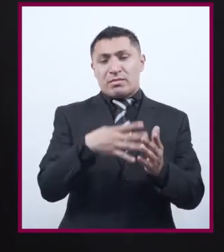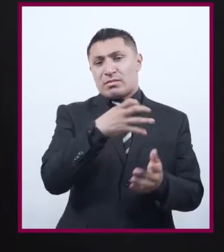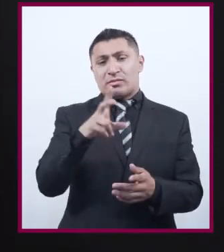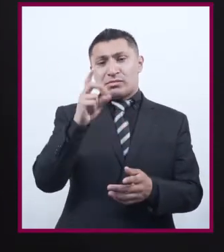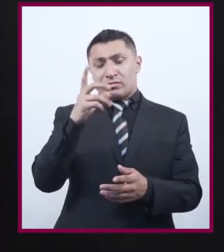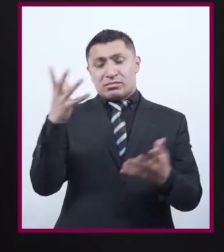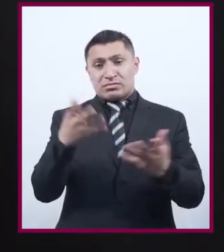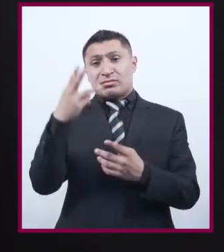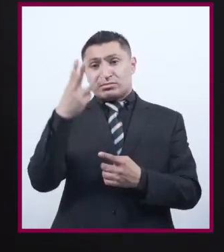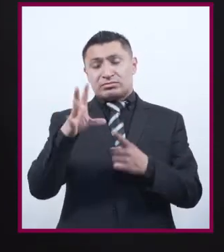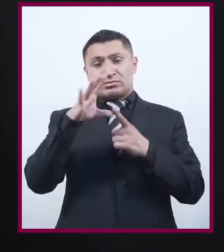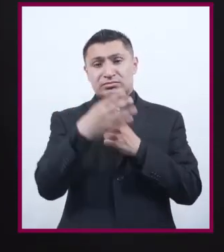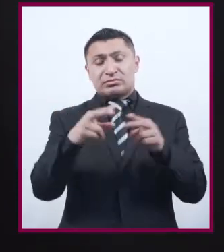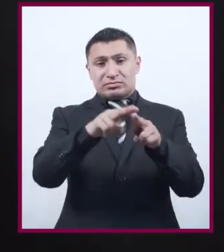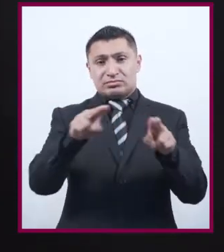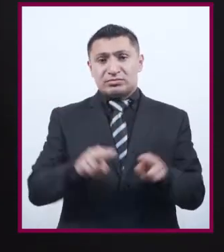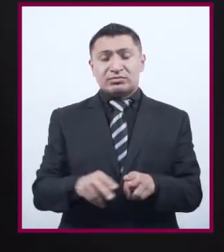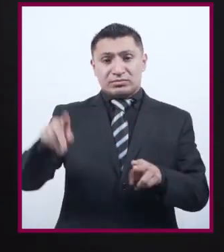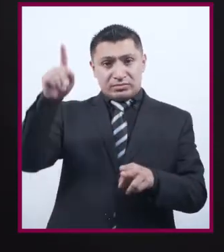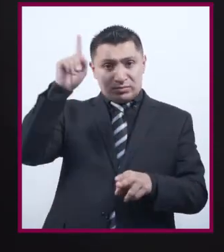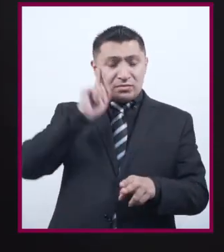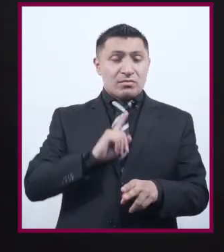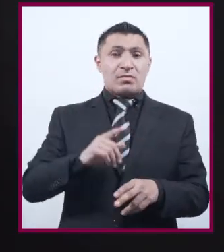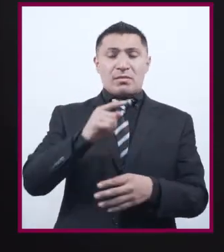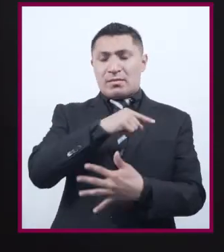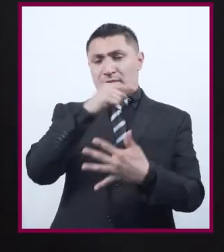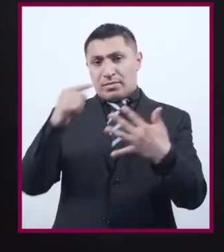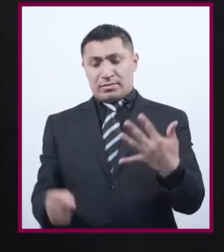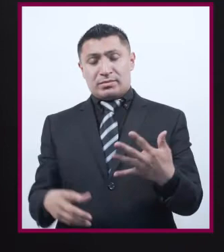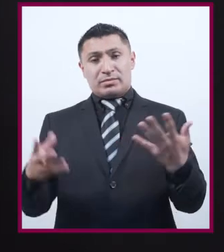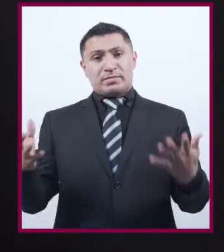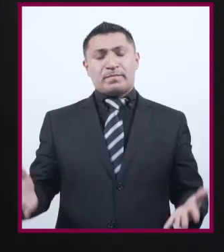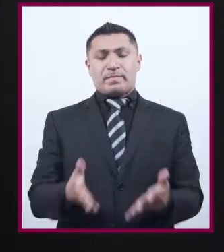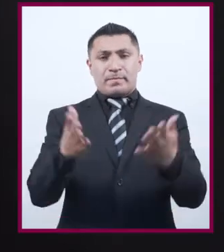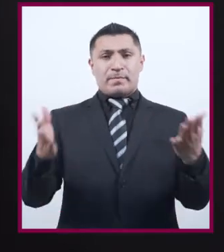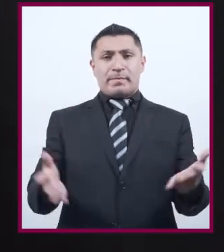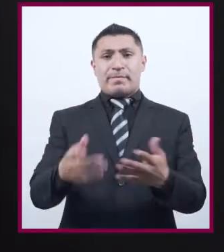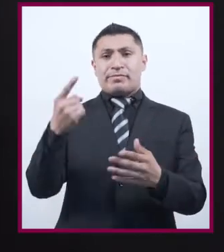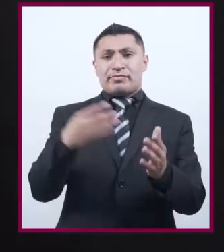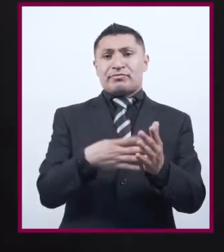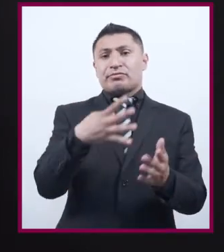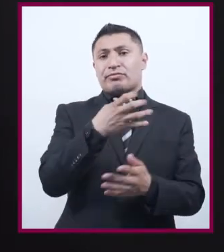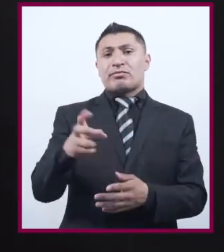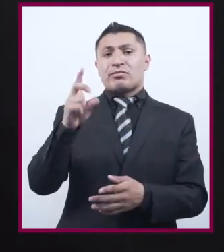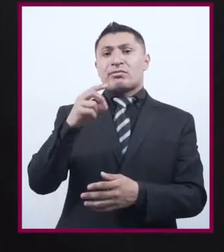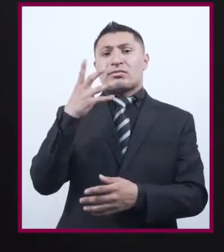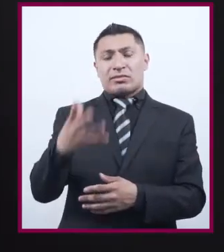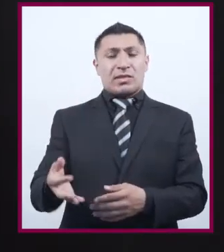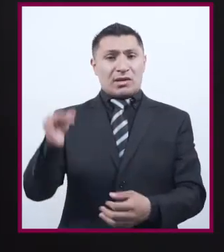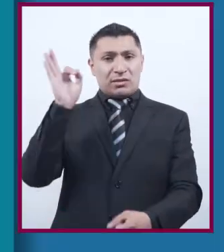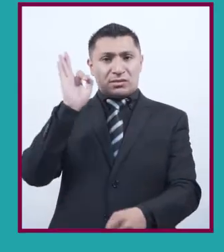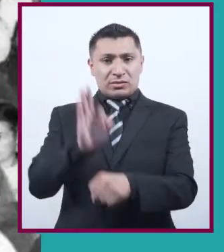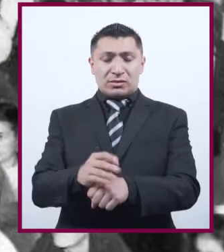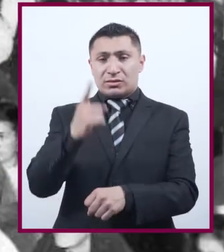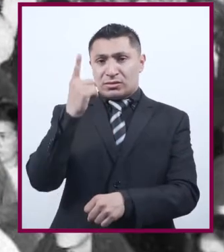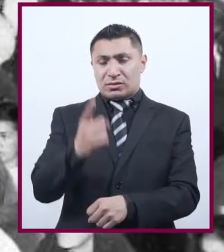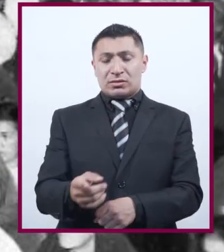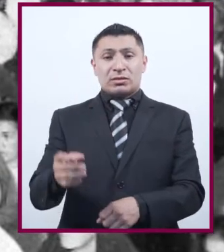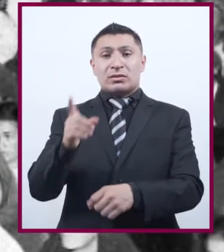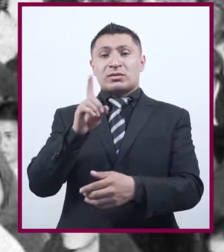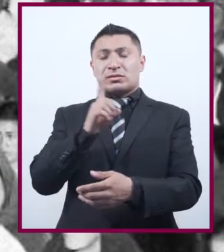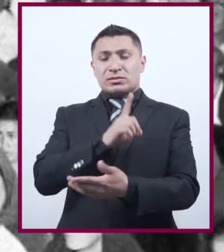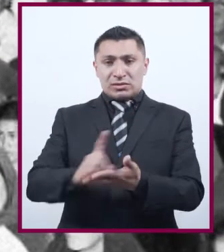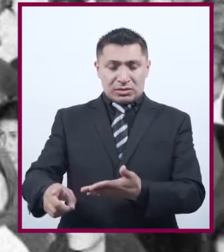congresos nacionales de obreras y campesinas y se consolidó en 1935 el Frente Único Pro Derechos de la Mujer. Este